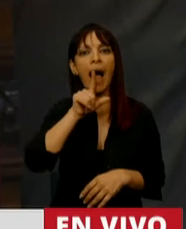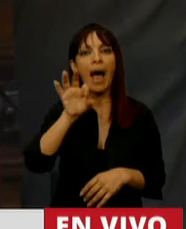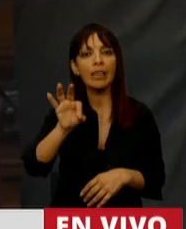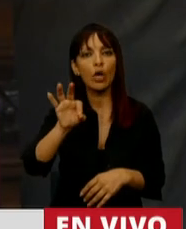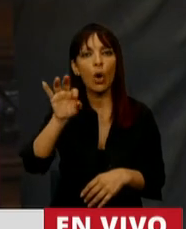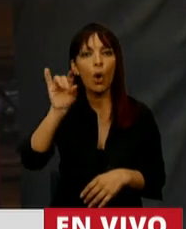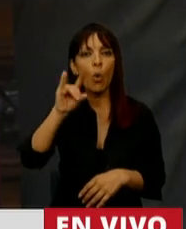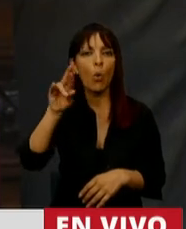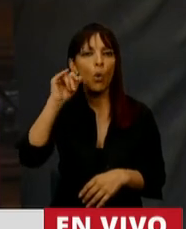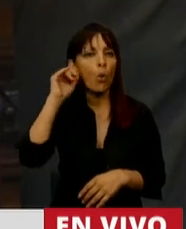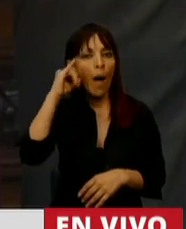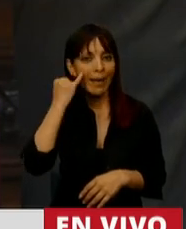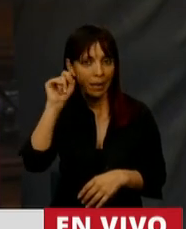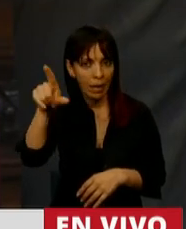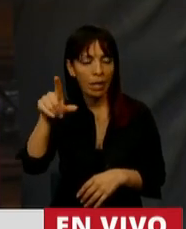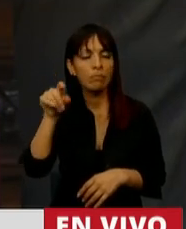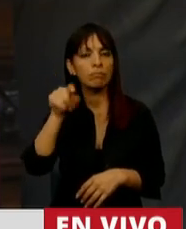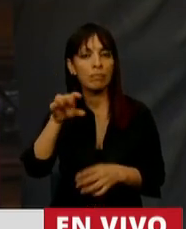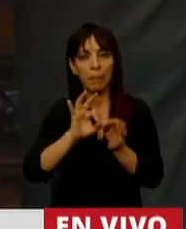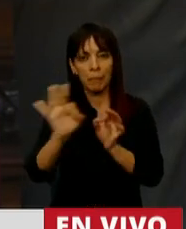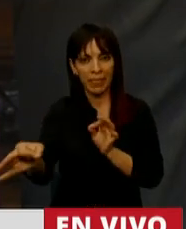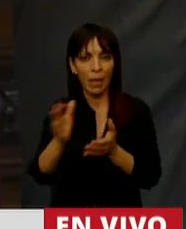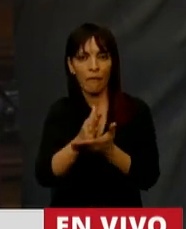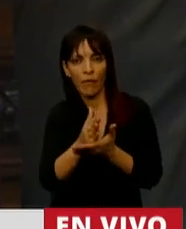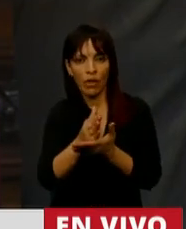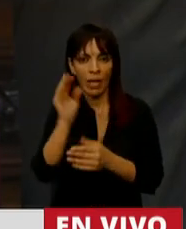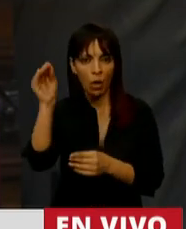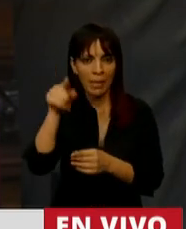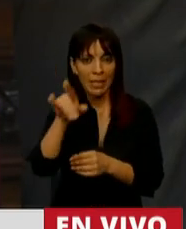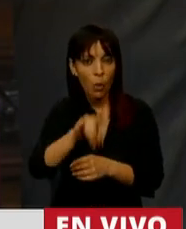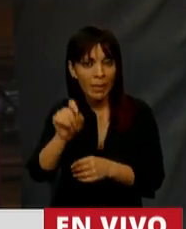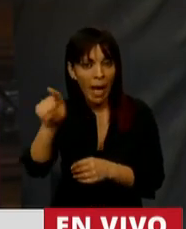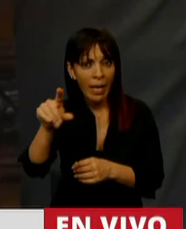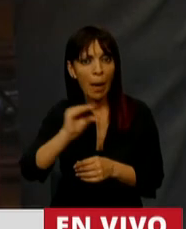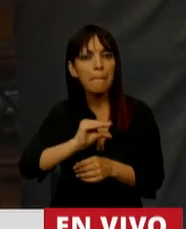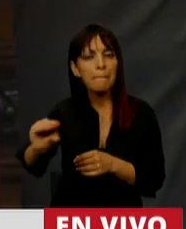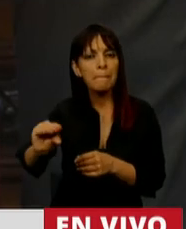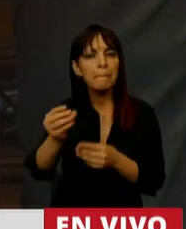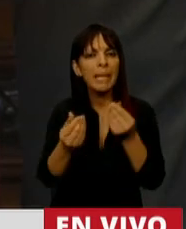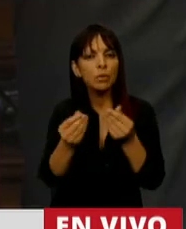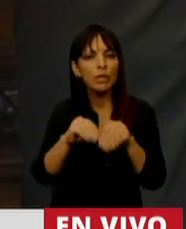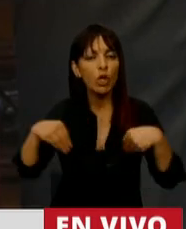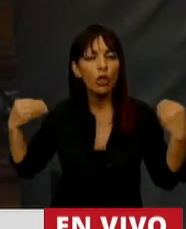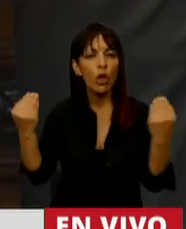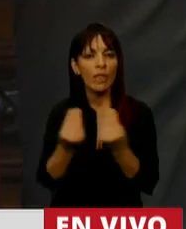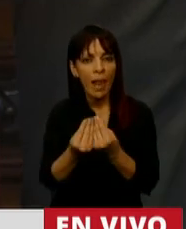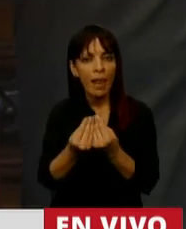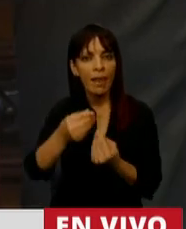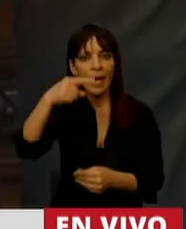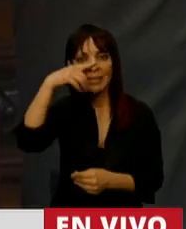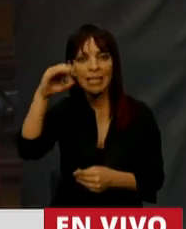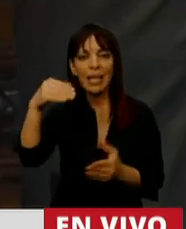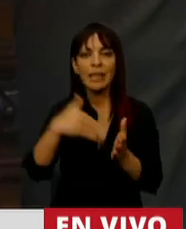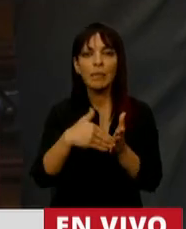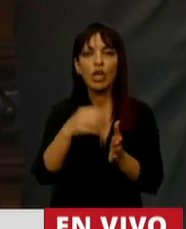pequeña ciudad de San Vicente, ahí a solo 30 kilómetros de la frontera con Brasil, le han asignado un presupuesto total de 70